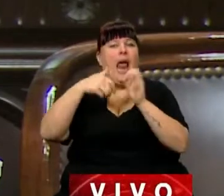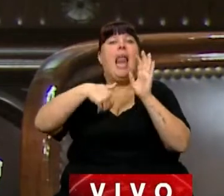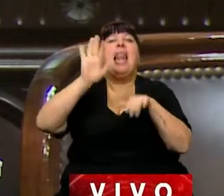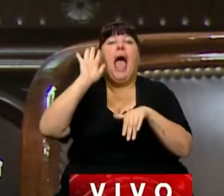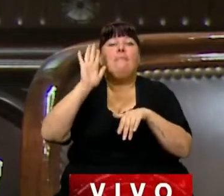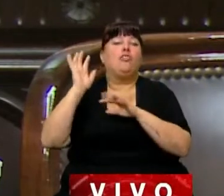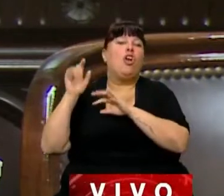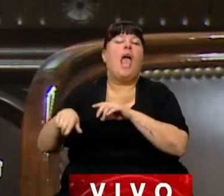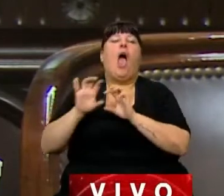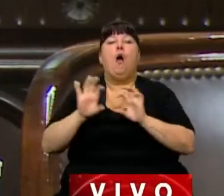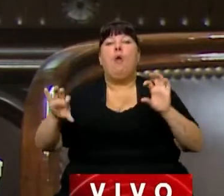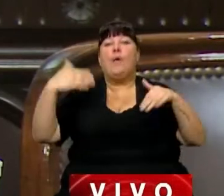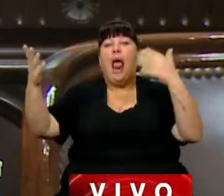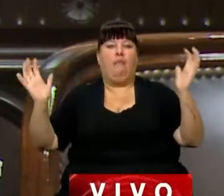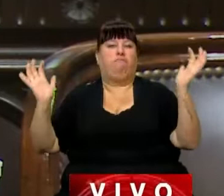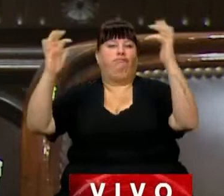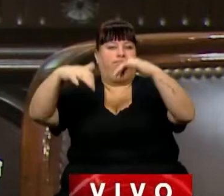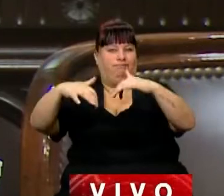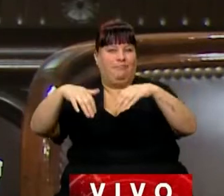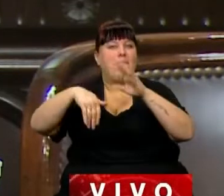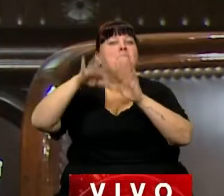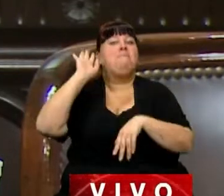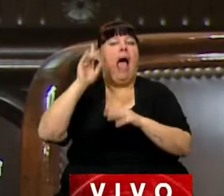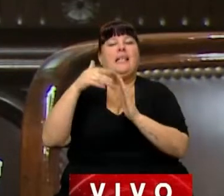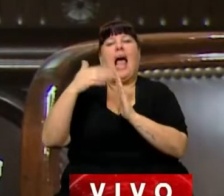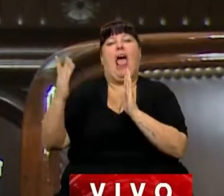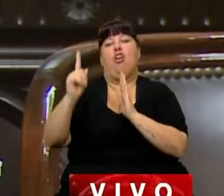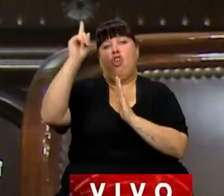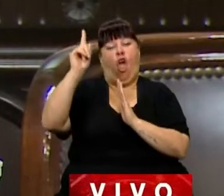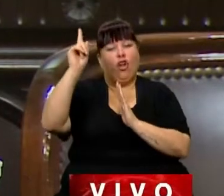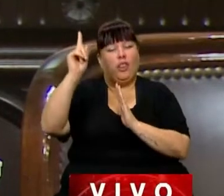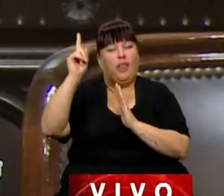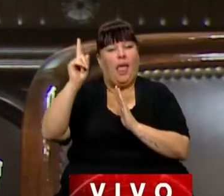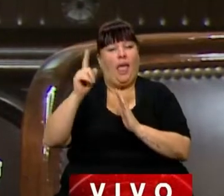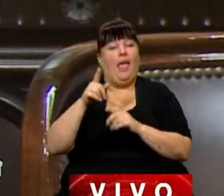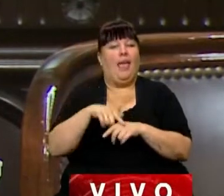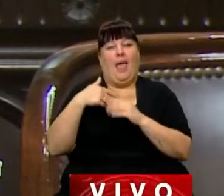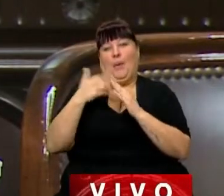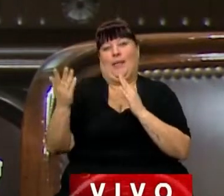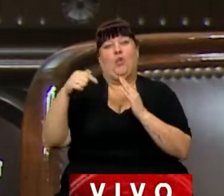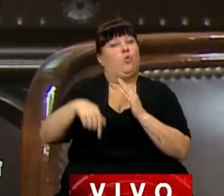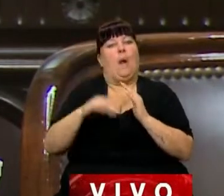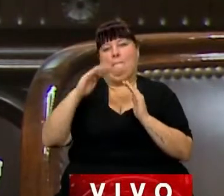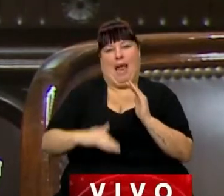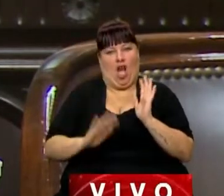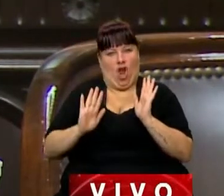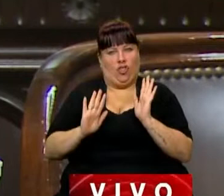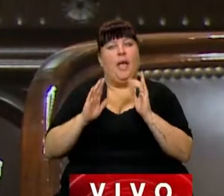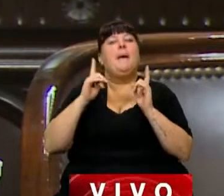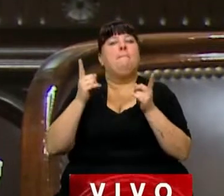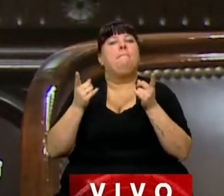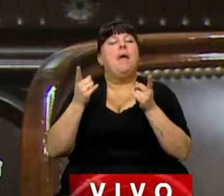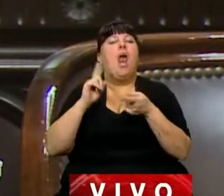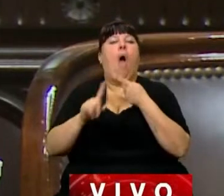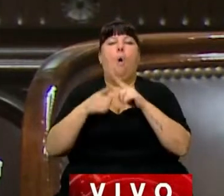mayoría vinieron de las provincias vecinas, mucho más de nuestra vecina del norte que nuestra vecina del sur, pero se